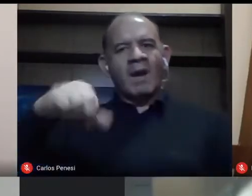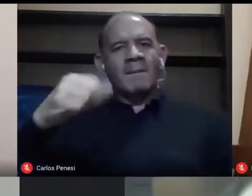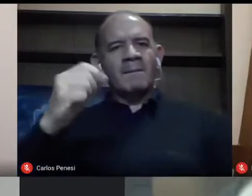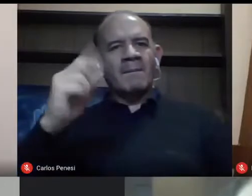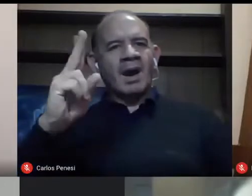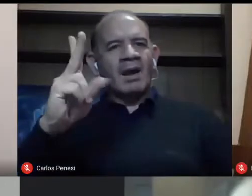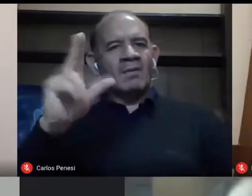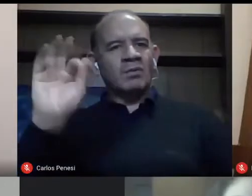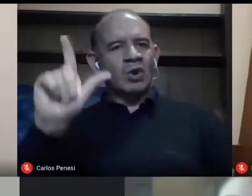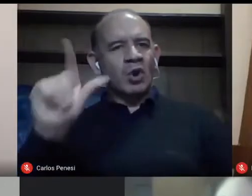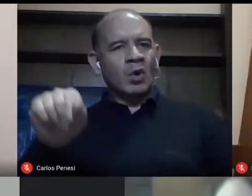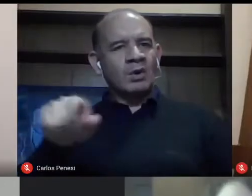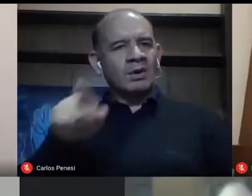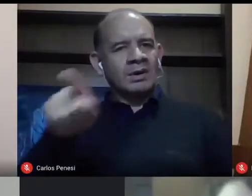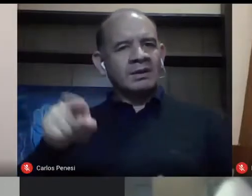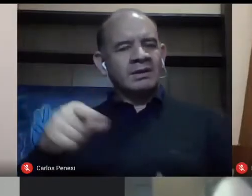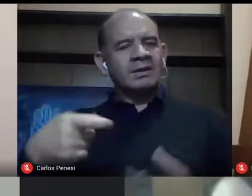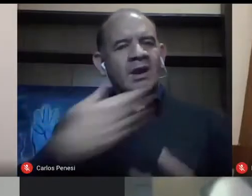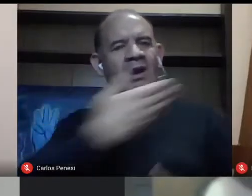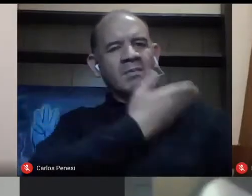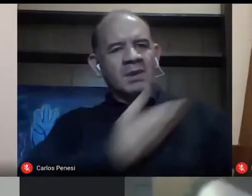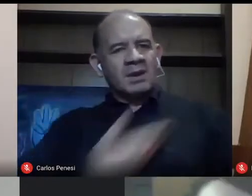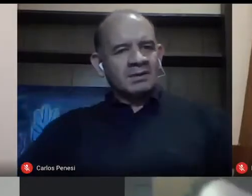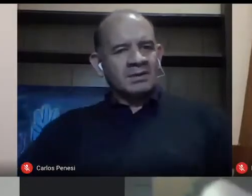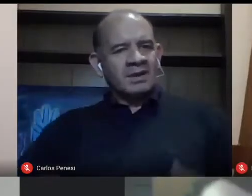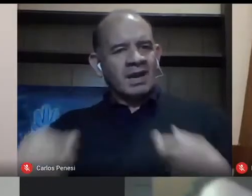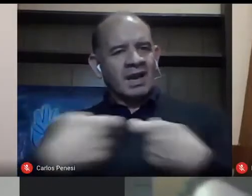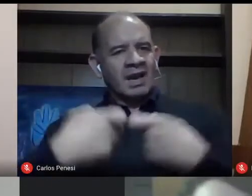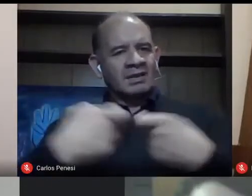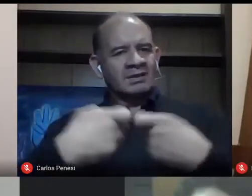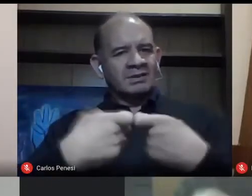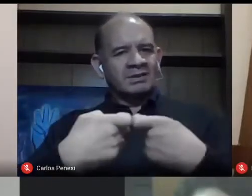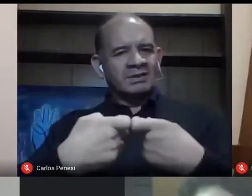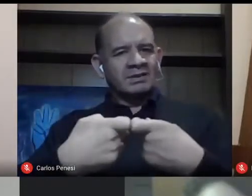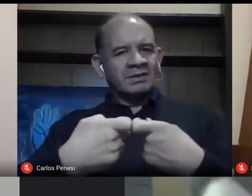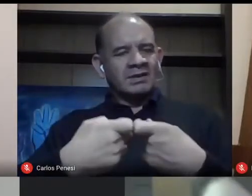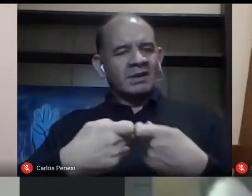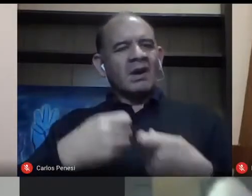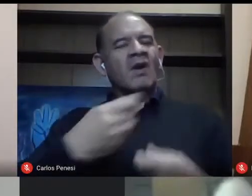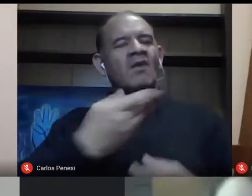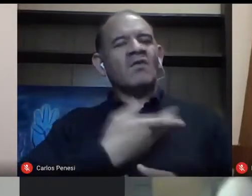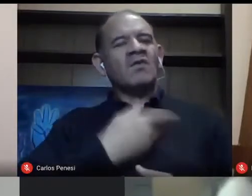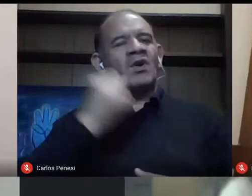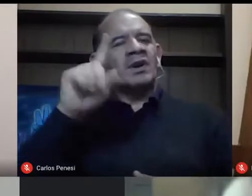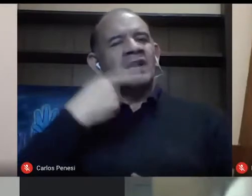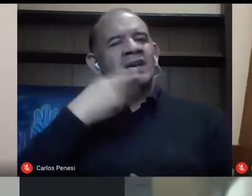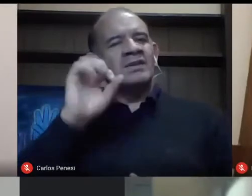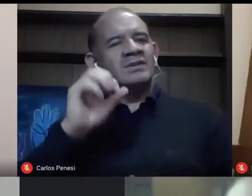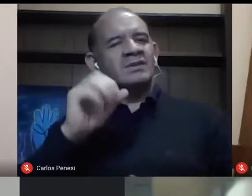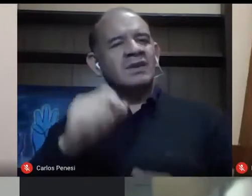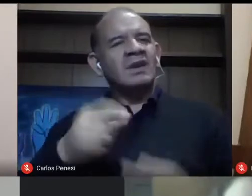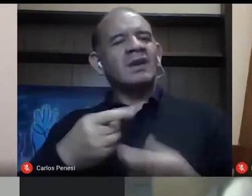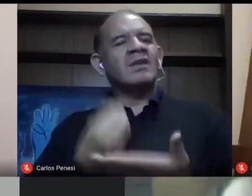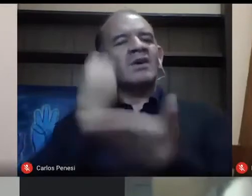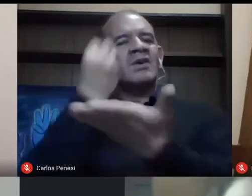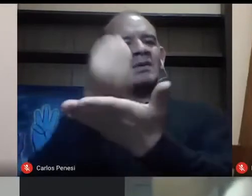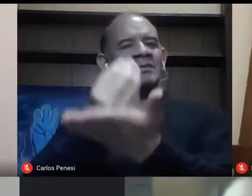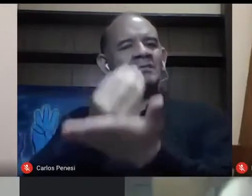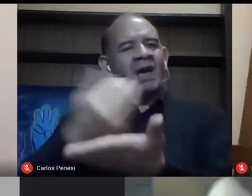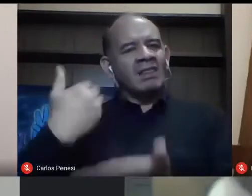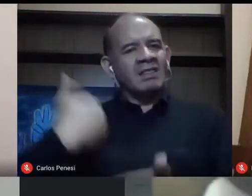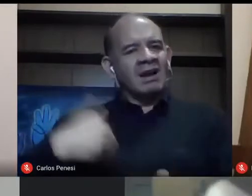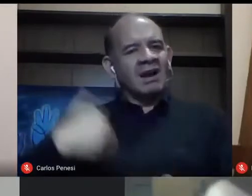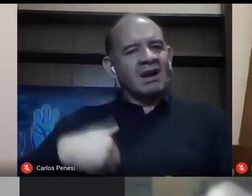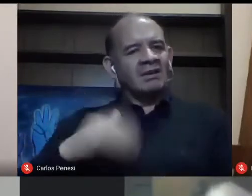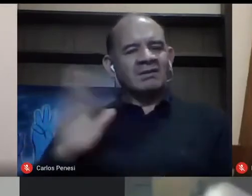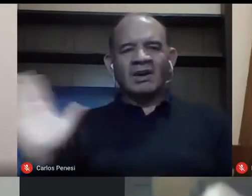que él es presidente de la Asociación Civil Tiflonexos y además fue miembro representante de Argentina con